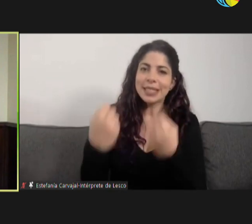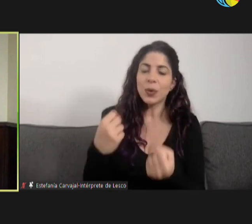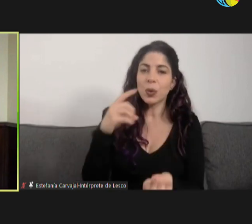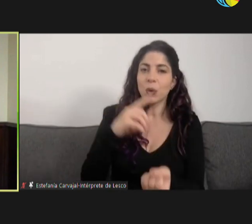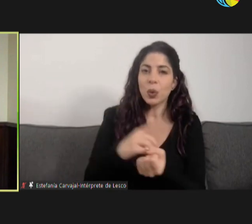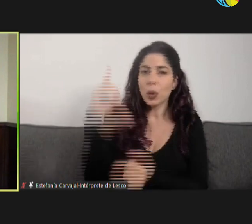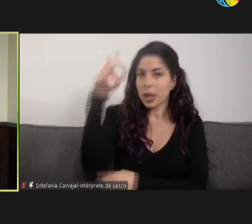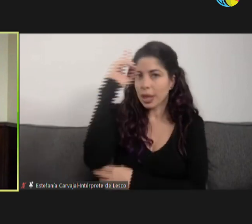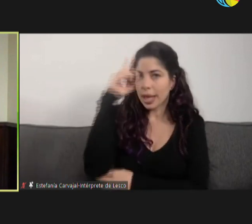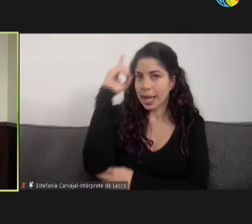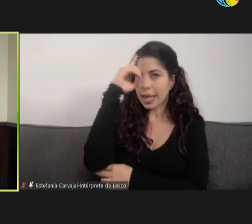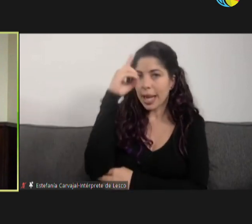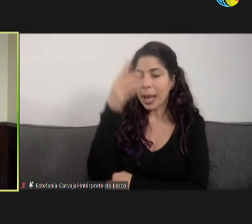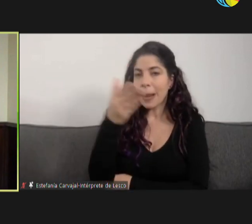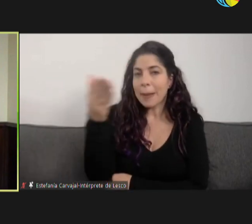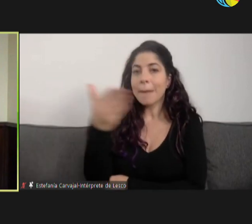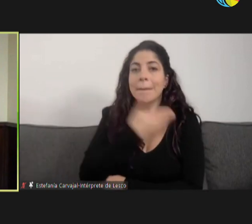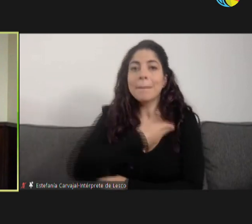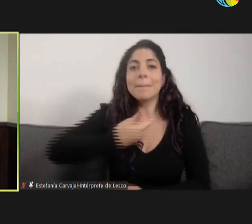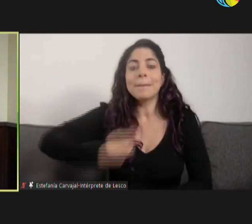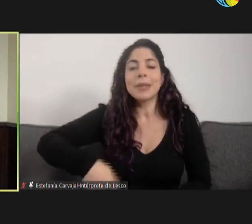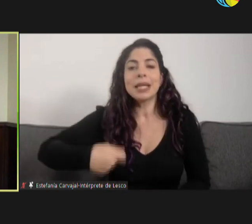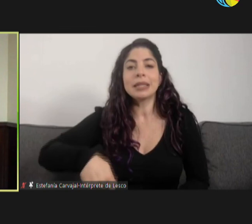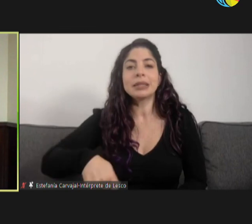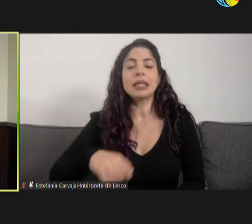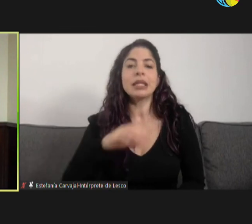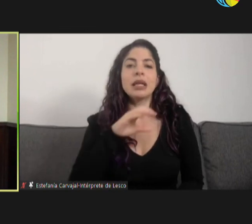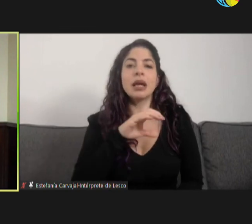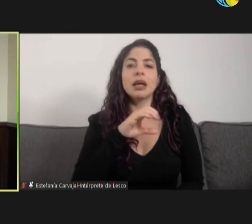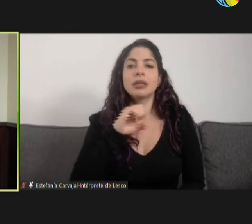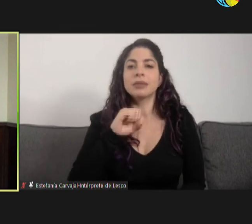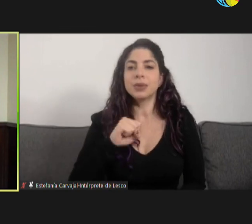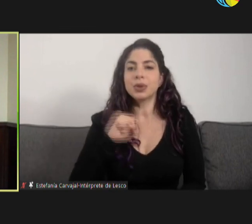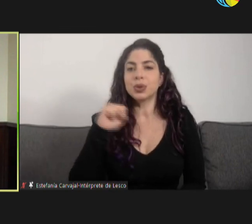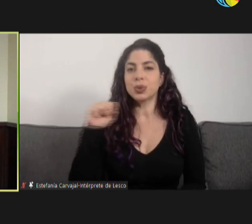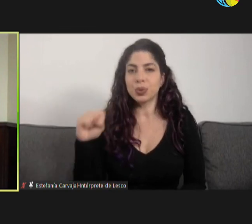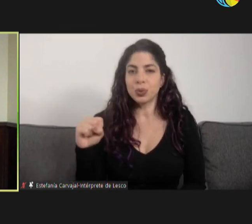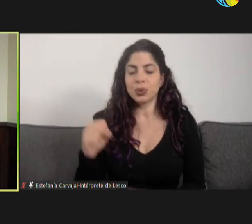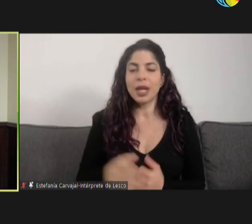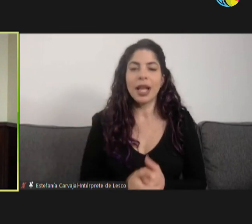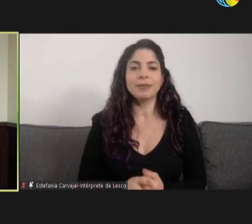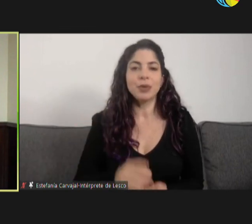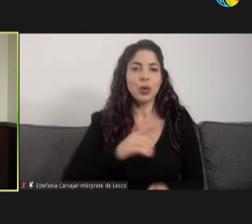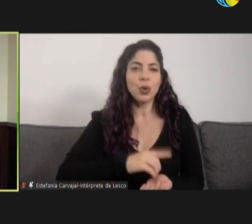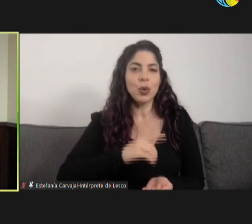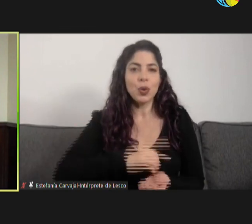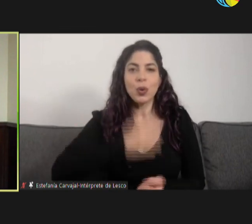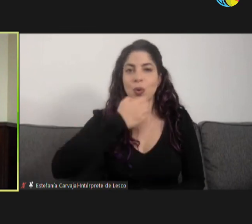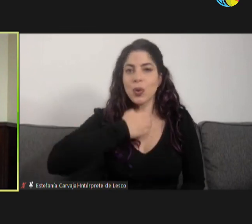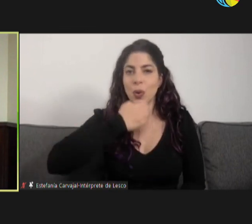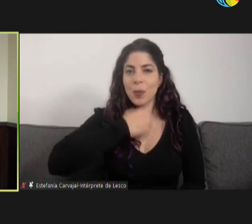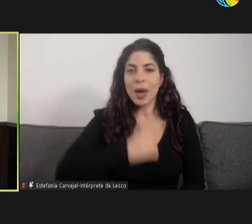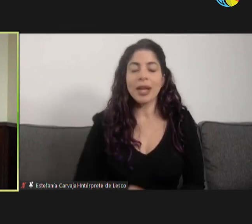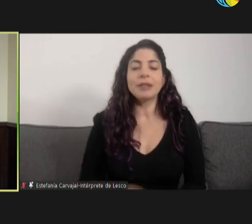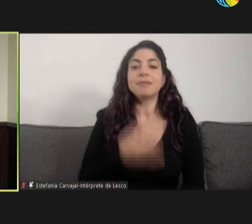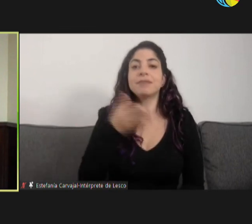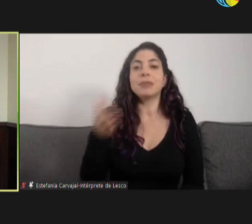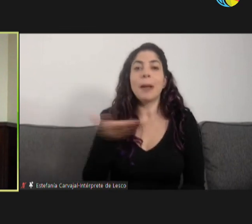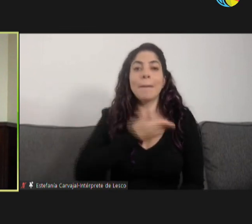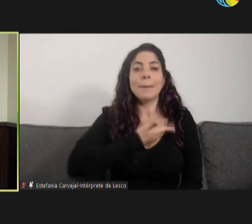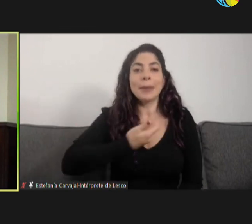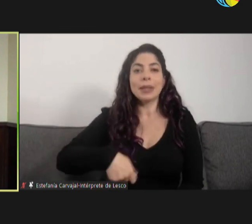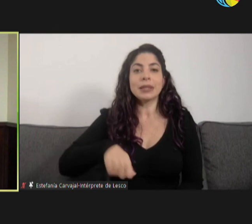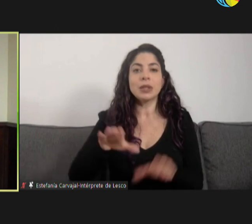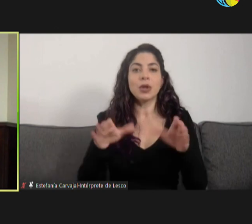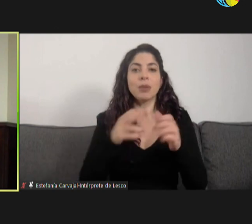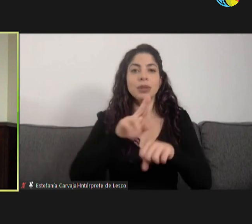Daniel Salas, al presidente ejecutivo de la Caja Costarricense de Seguro Social, el doctor Román Macaya, al presidente de la Comisión